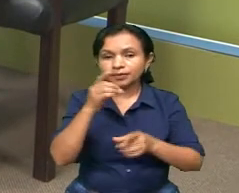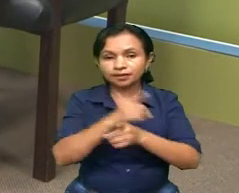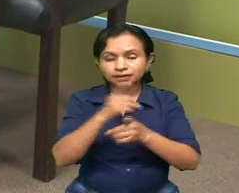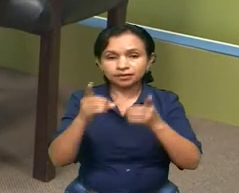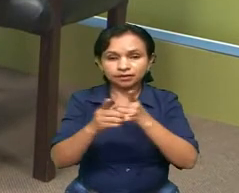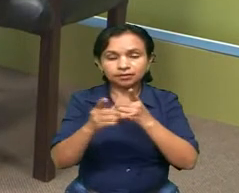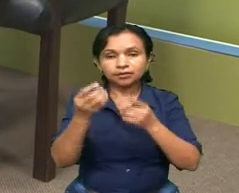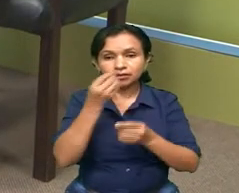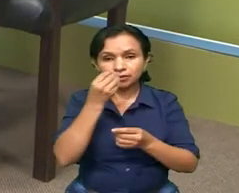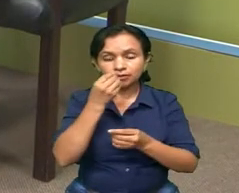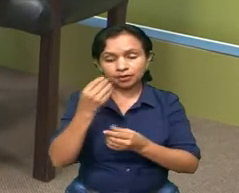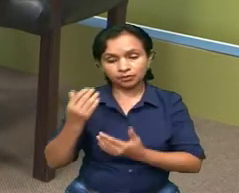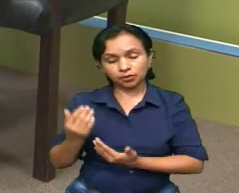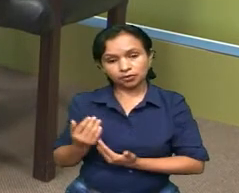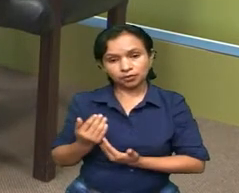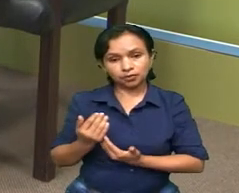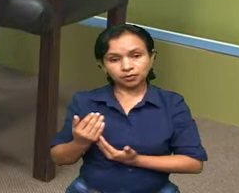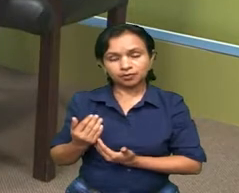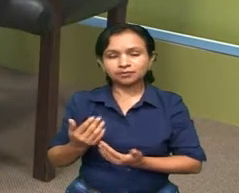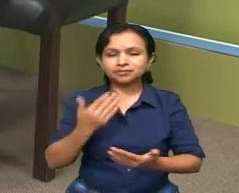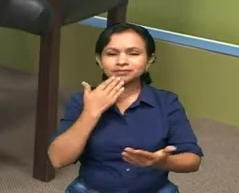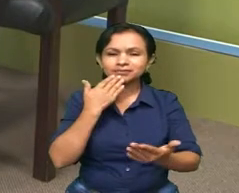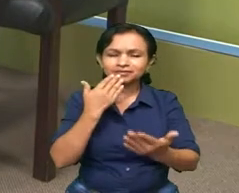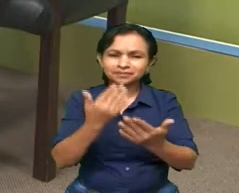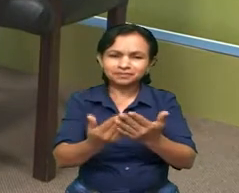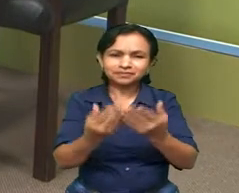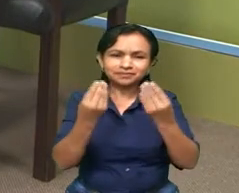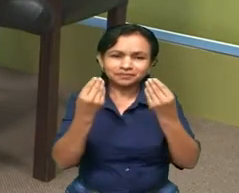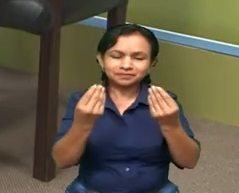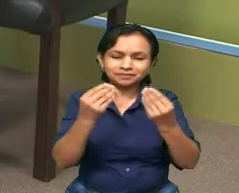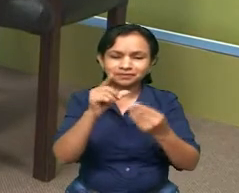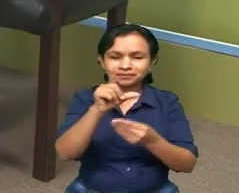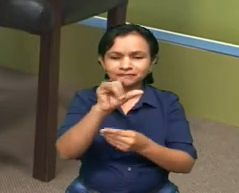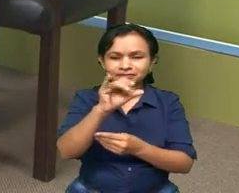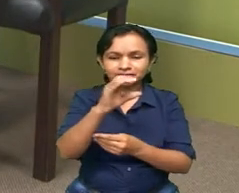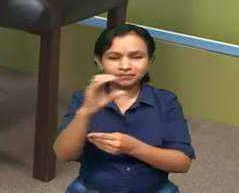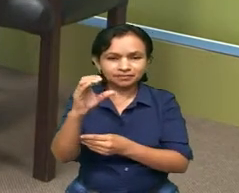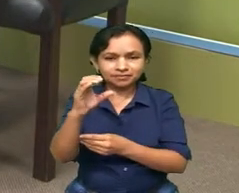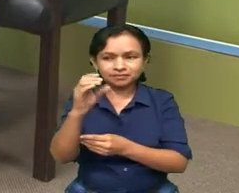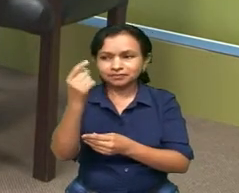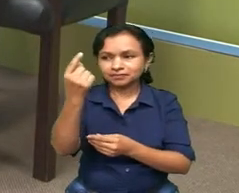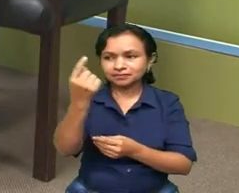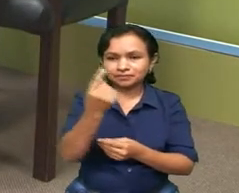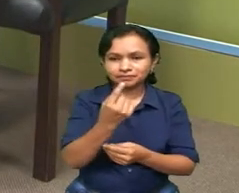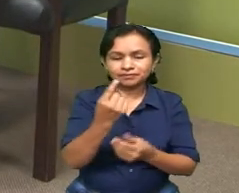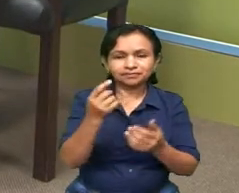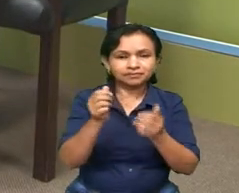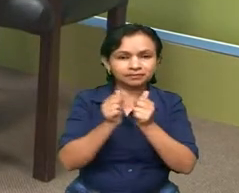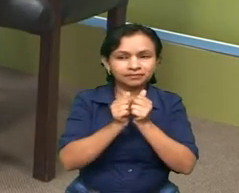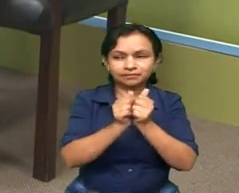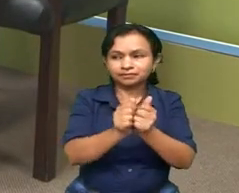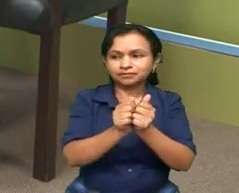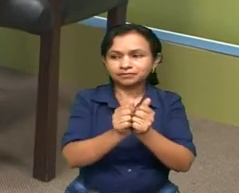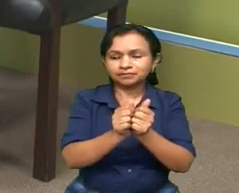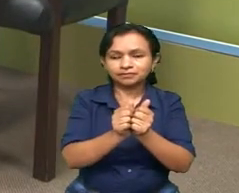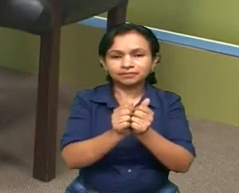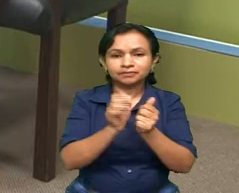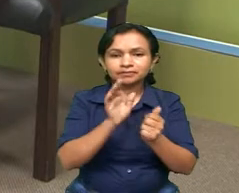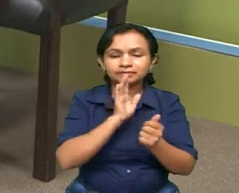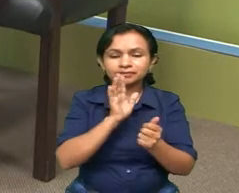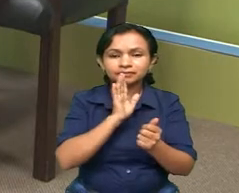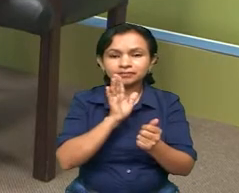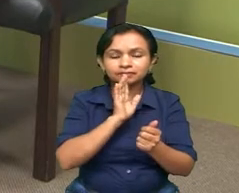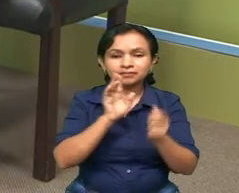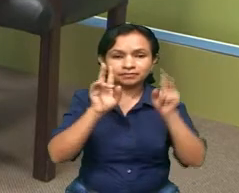alimentación por la lactancia materna. Le agradecemos, licenciada, por habernos acompañado en este tema que conversamos hoy